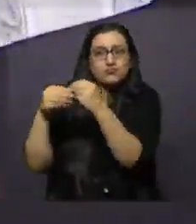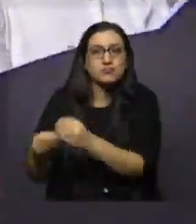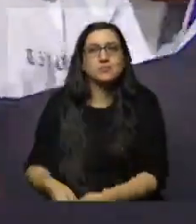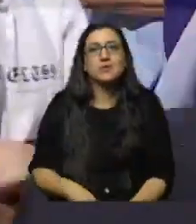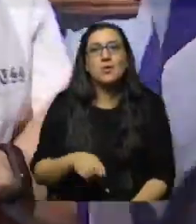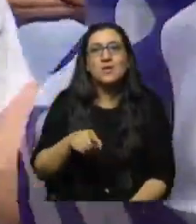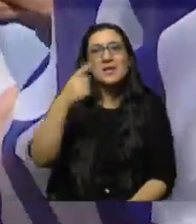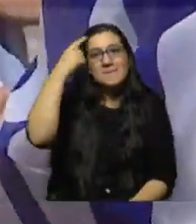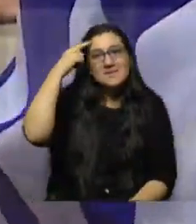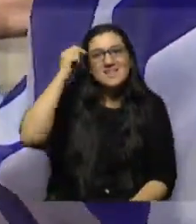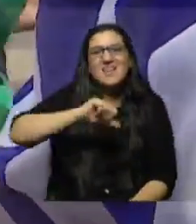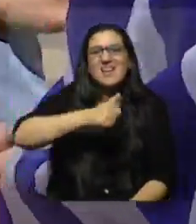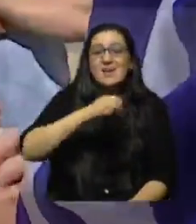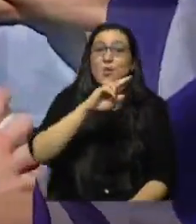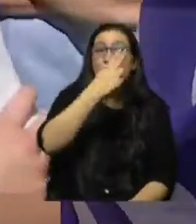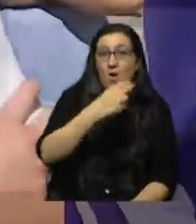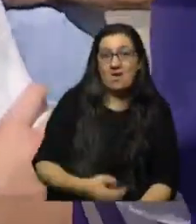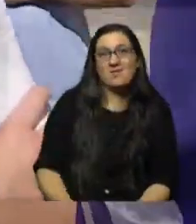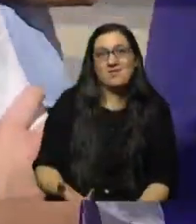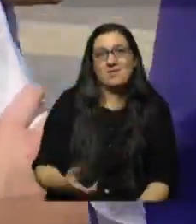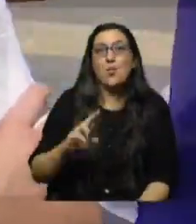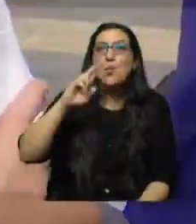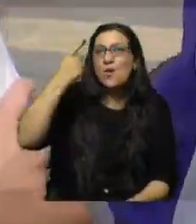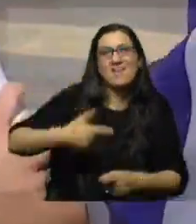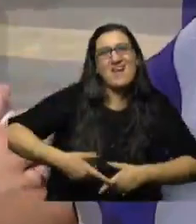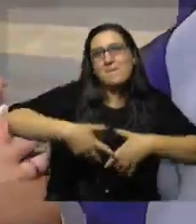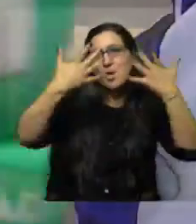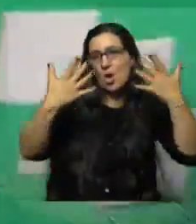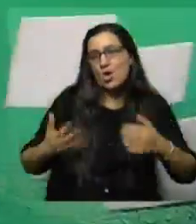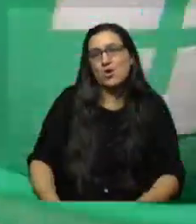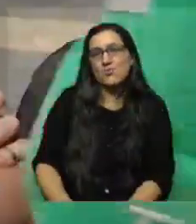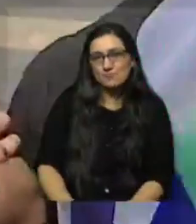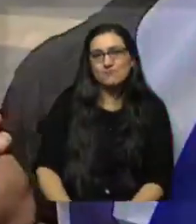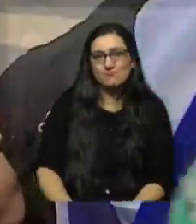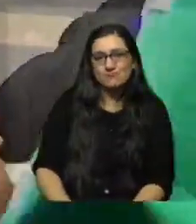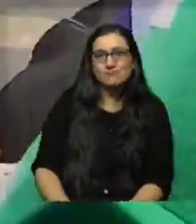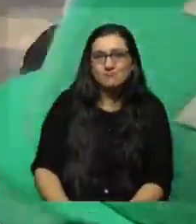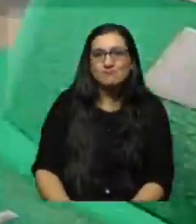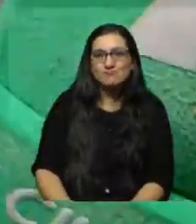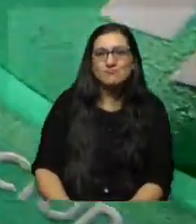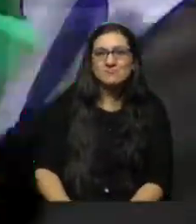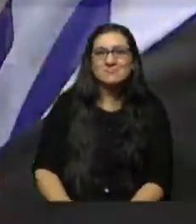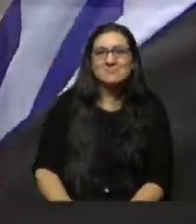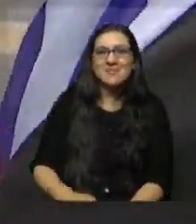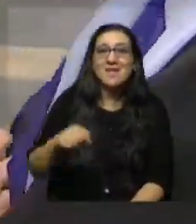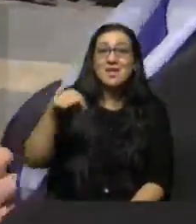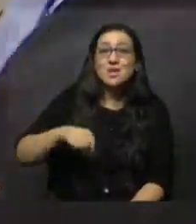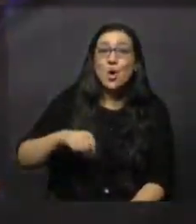joven? Obvio que sí, Uruguay tiene que salir campeón. ¿Campeón? Bien. ¿Y hoy cómo sale